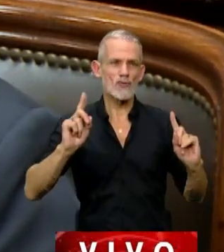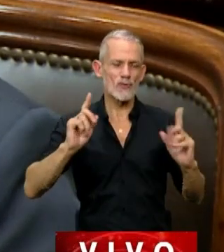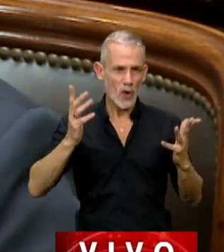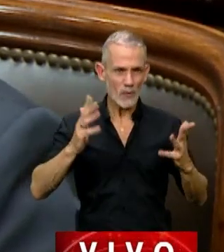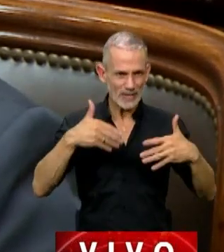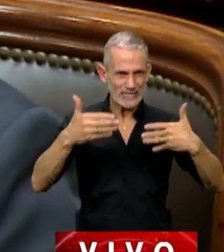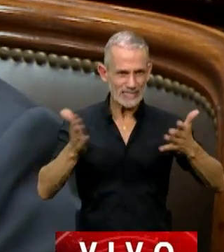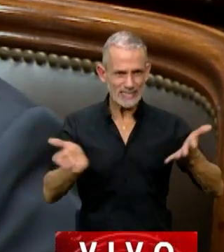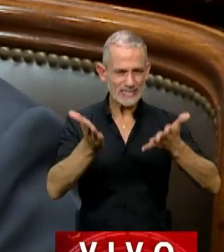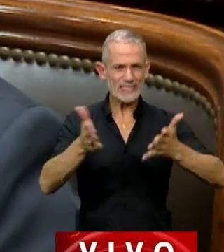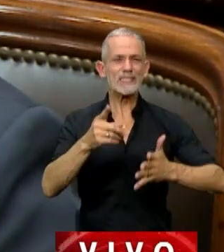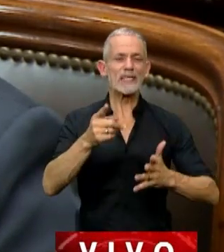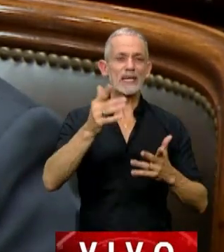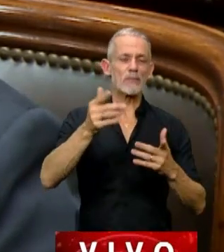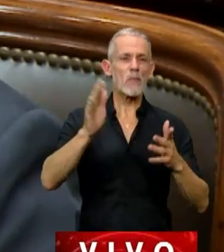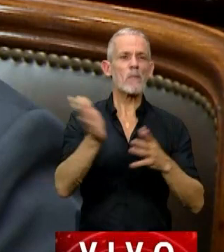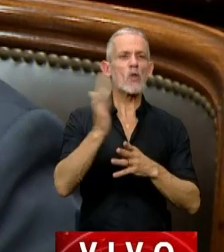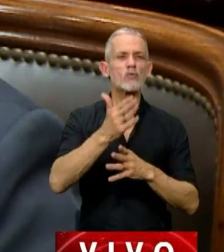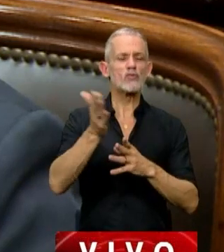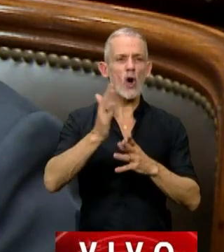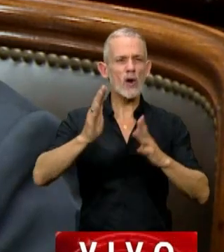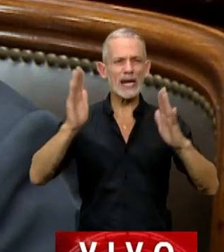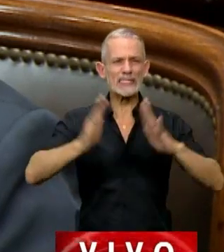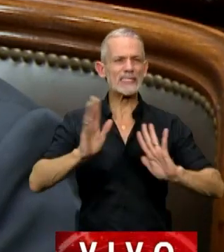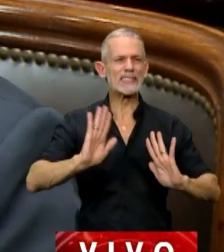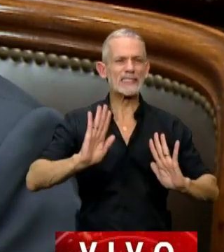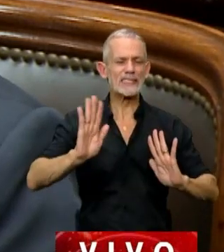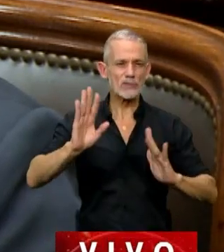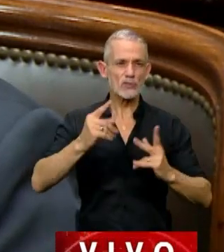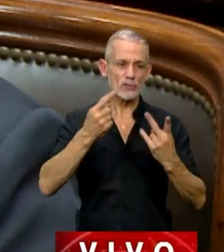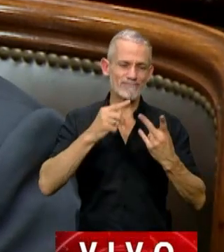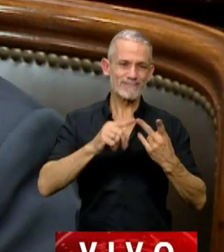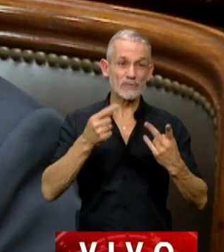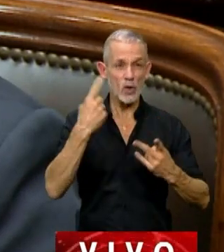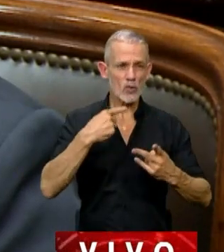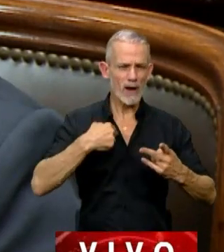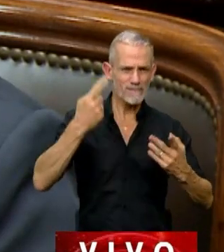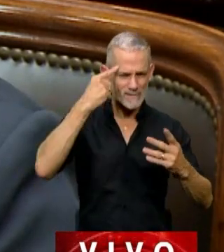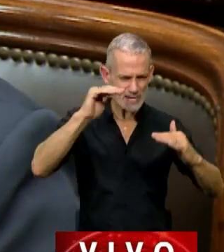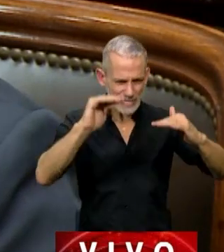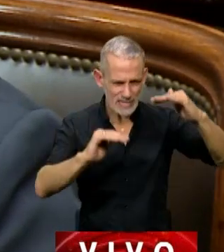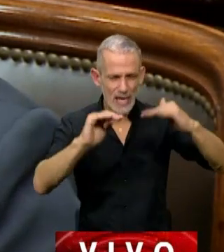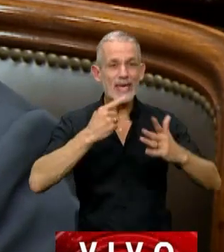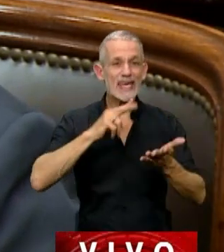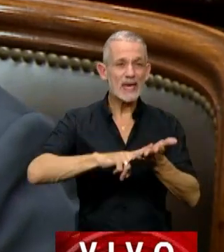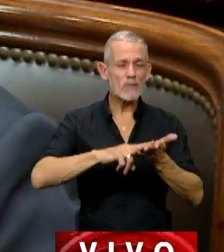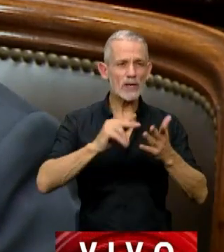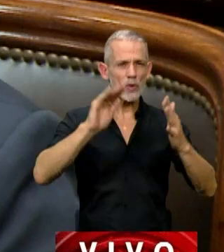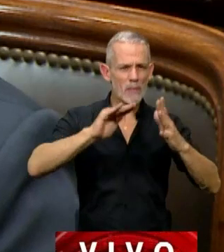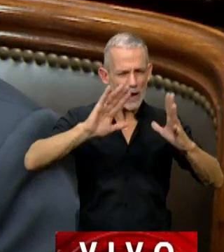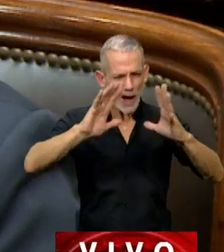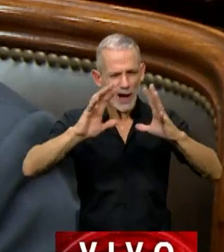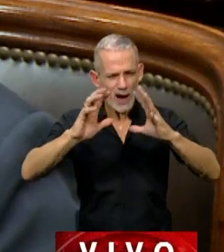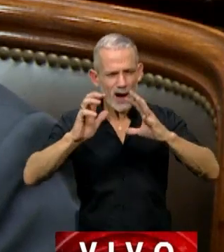posible la producción, porque de esa manera, si nosotros logramos impuestos que sean menos